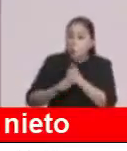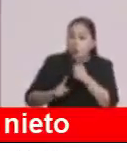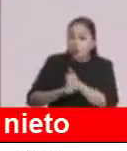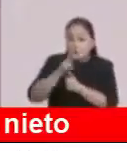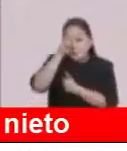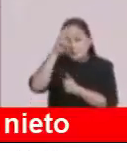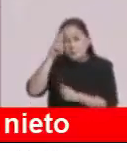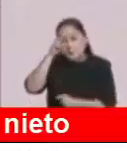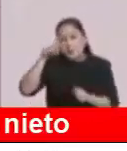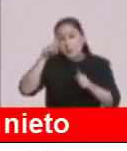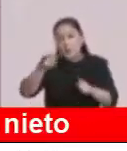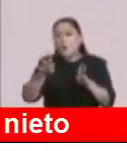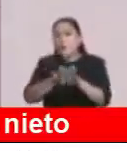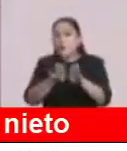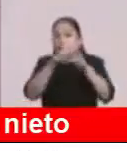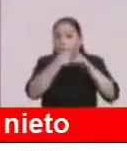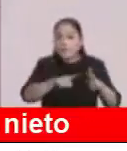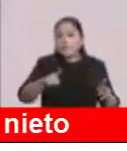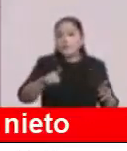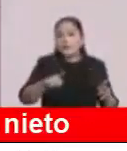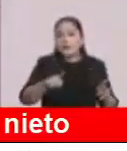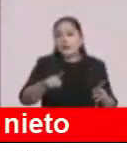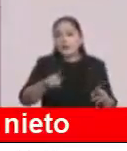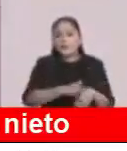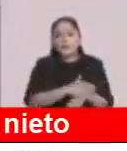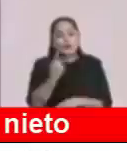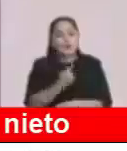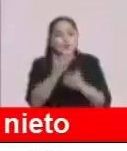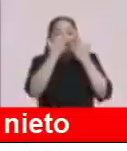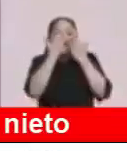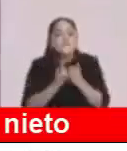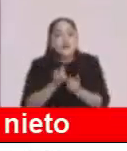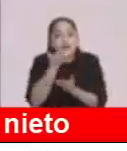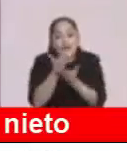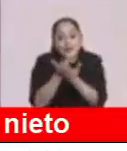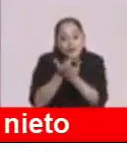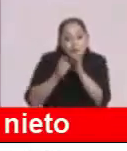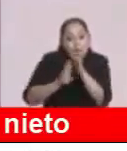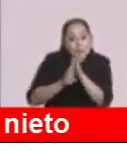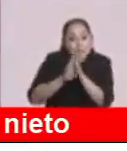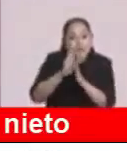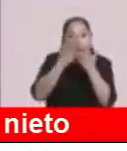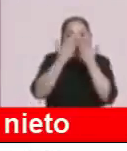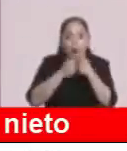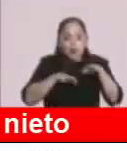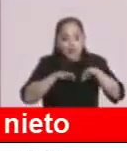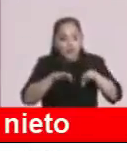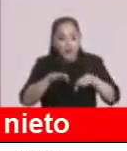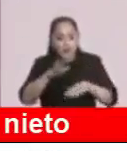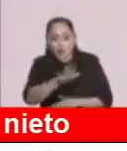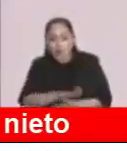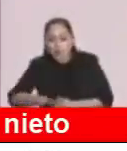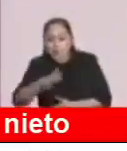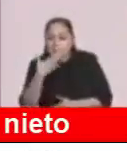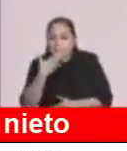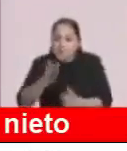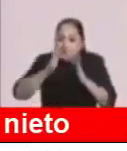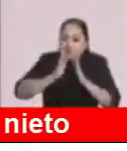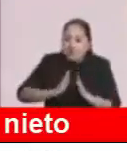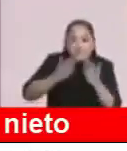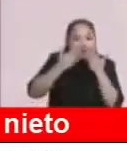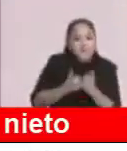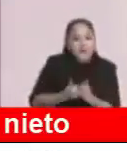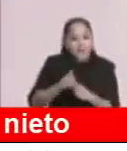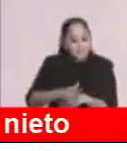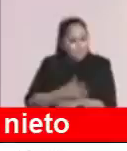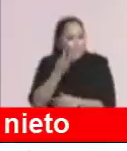Andrés Manuel López Obrador fue ignorar los ataques de los de la mafia del poder, de todos. Todos atacaron a